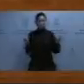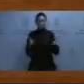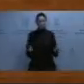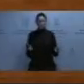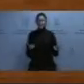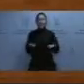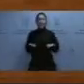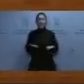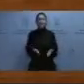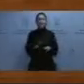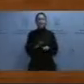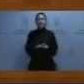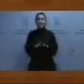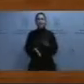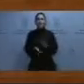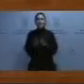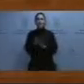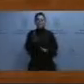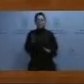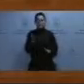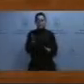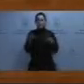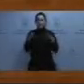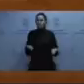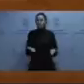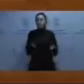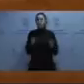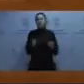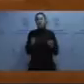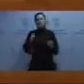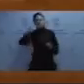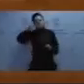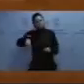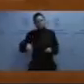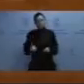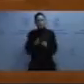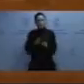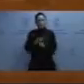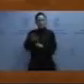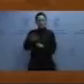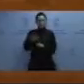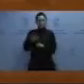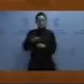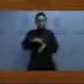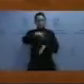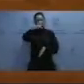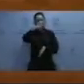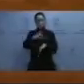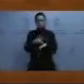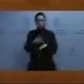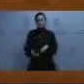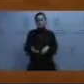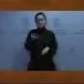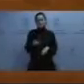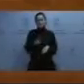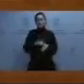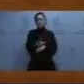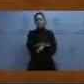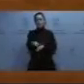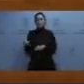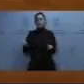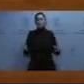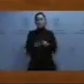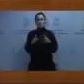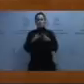para salir adelante. Estamos igualmente convencidos de que en esta materia tan sensible e importante para toda la sociedad